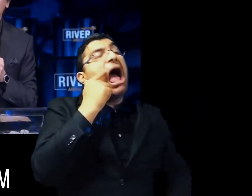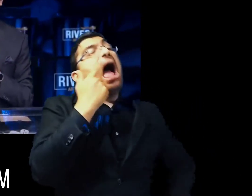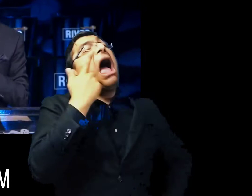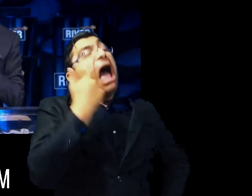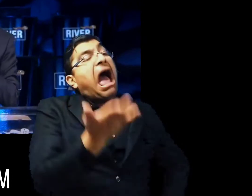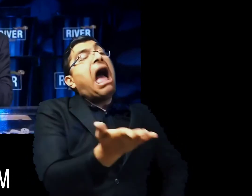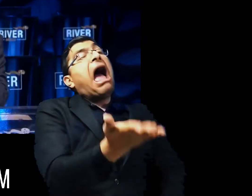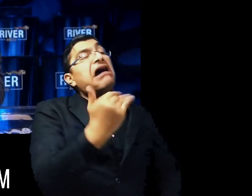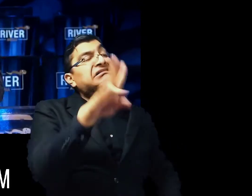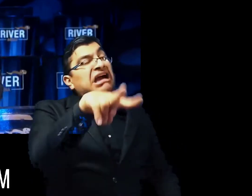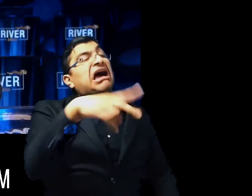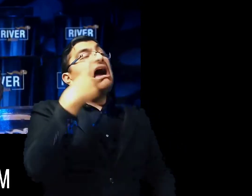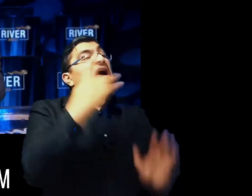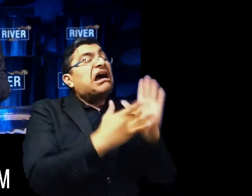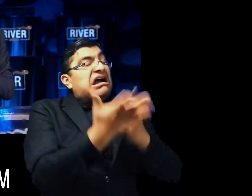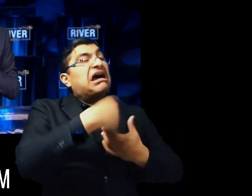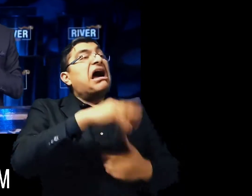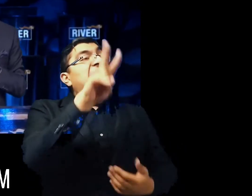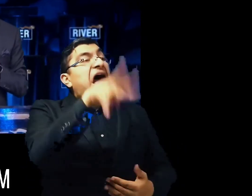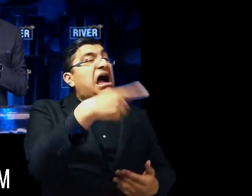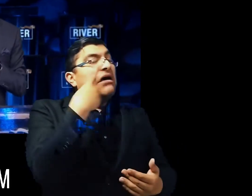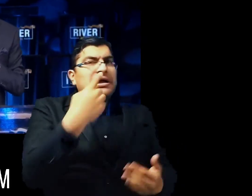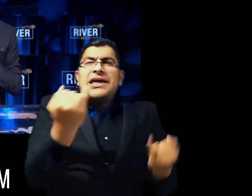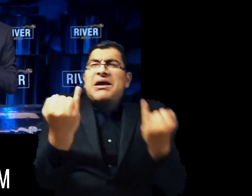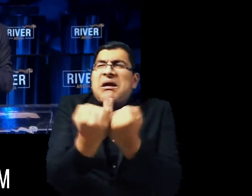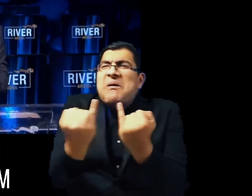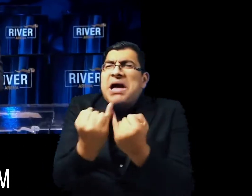observación, a ver si esto es real. Lo hacen conmigo.